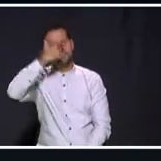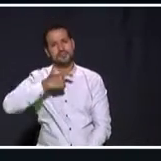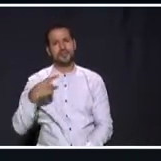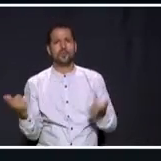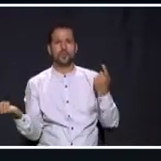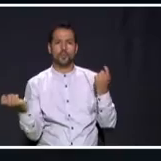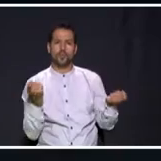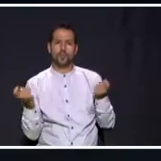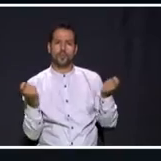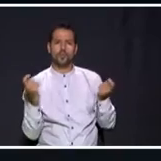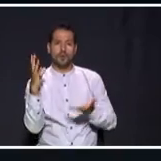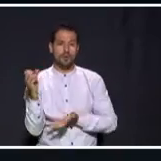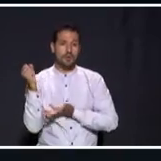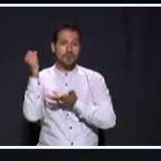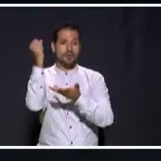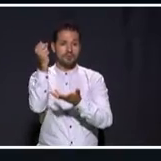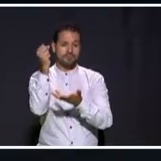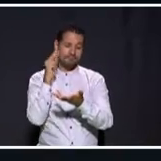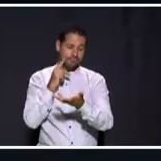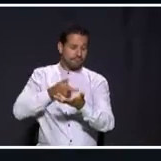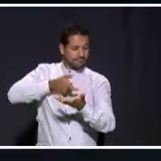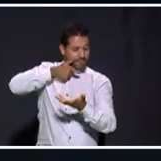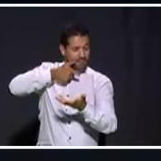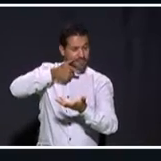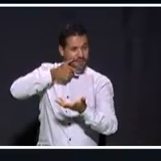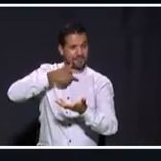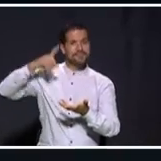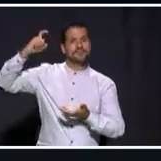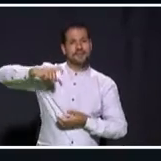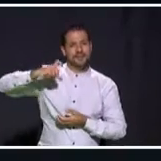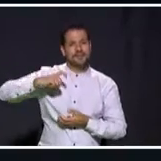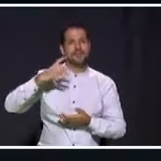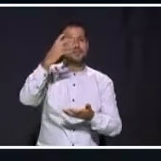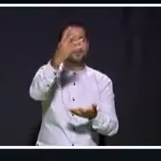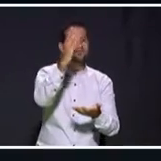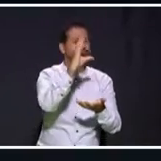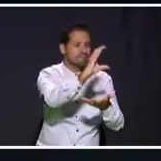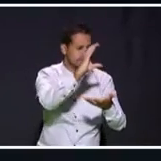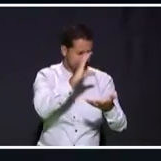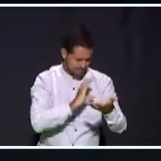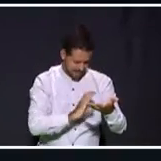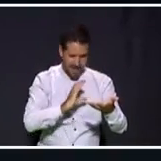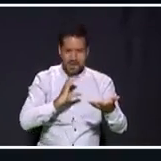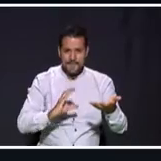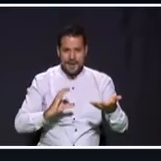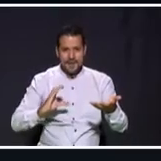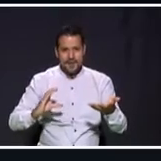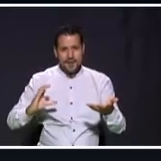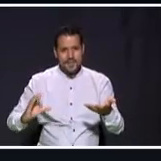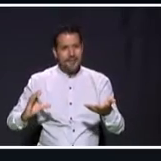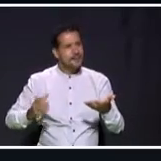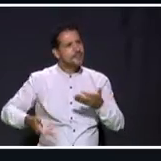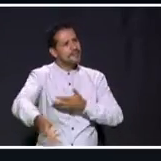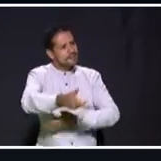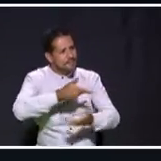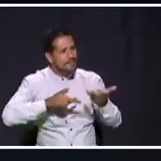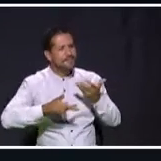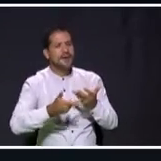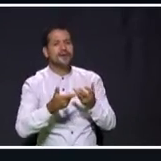los recursos porque que necesitamos necesitamos tomar unos recursos importantes para revertirlos en el entorno de familia